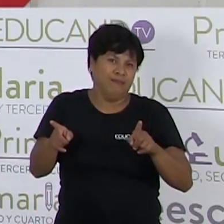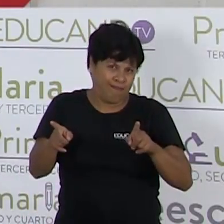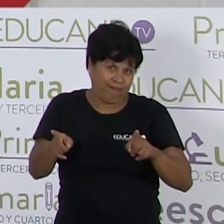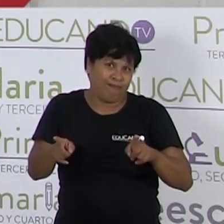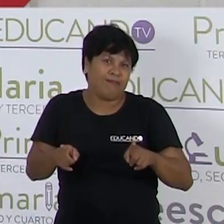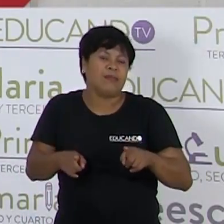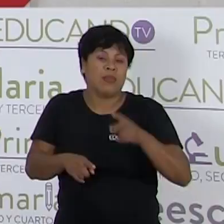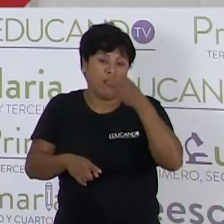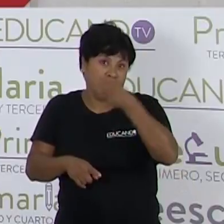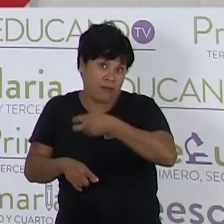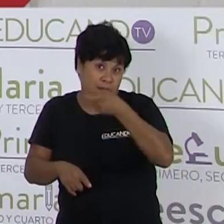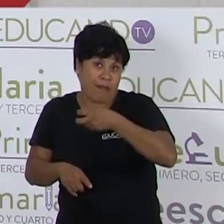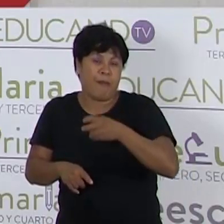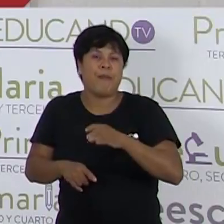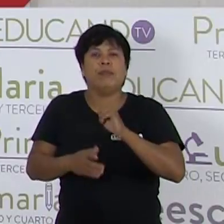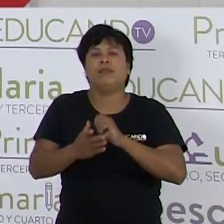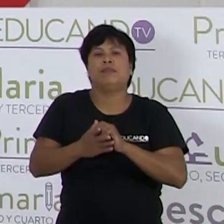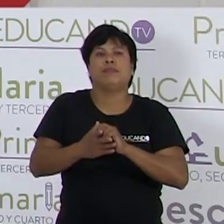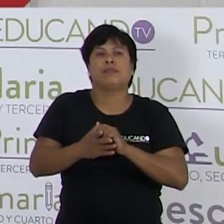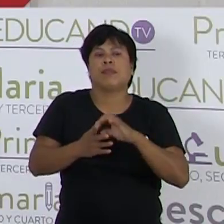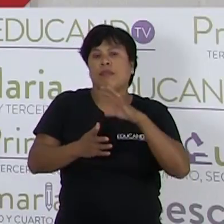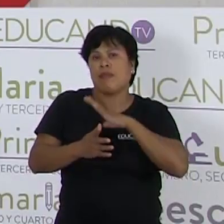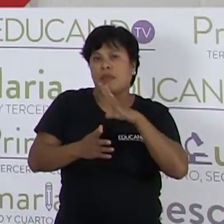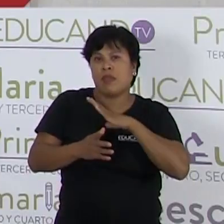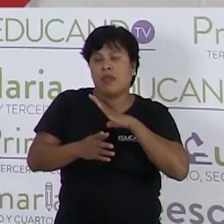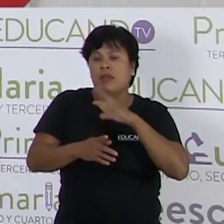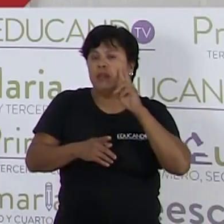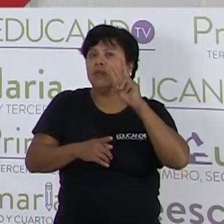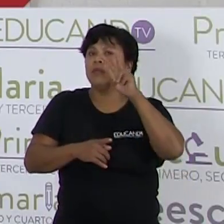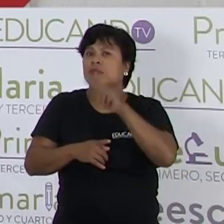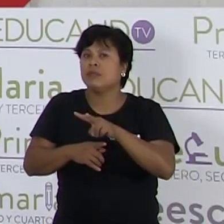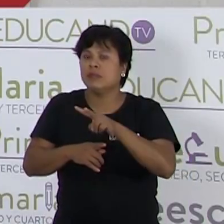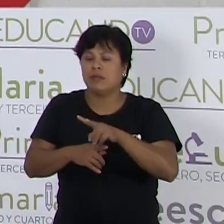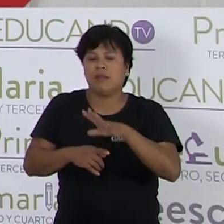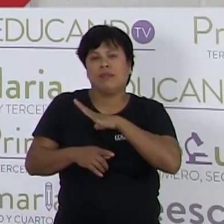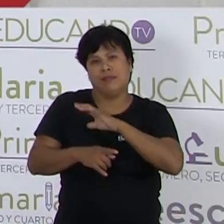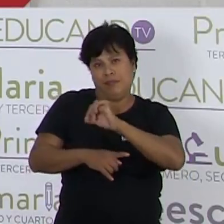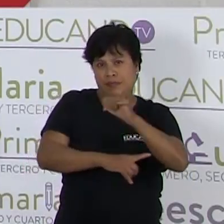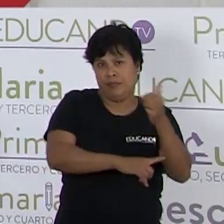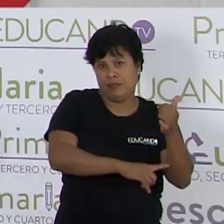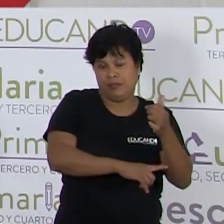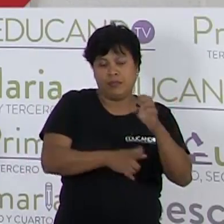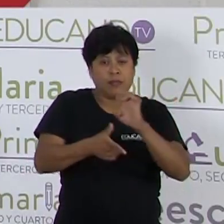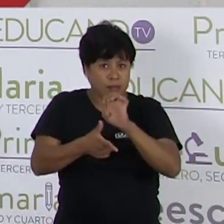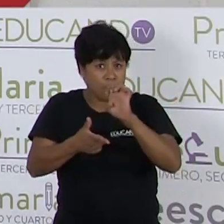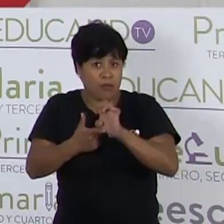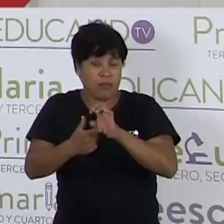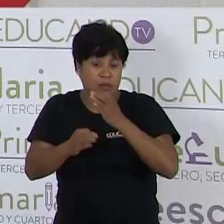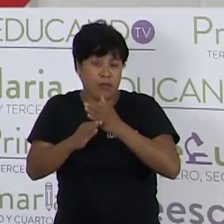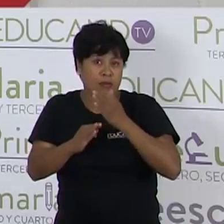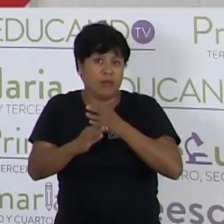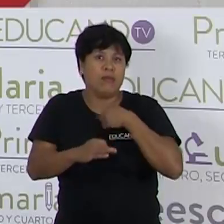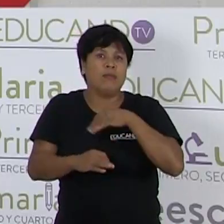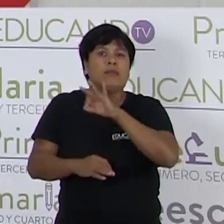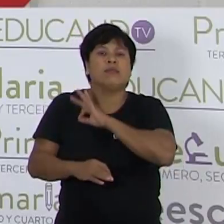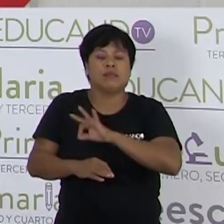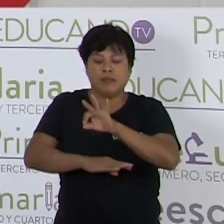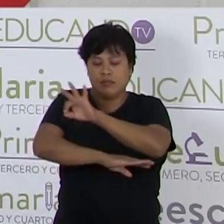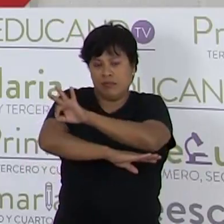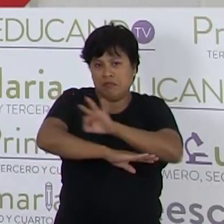Aquí está uno, ¿sí? Y aquí estaríamos viendo otro. Entonces, de esta manera yo puedo